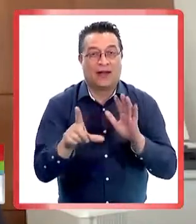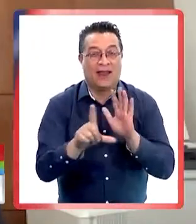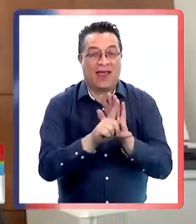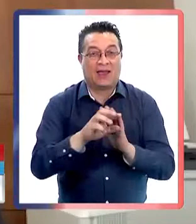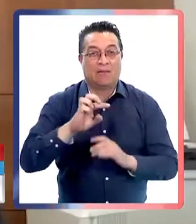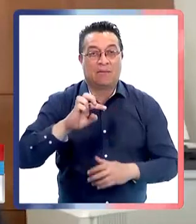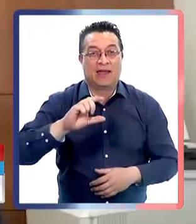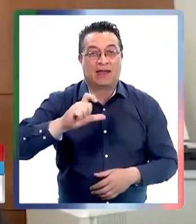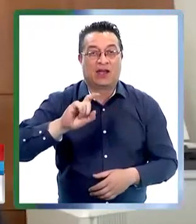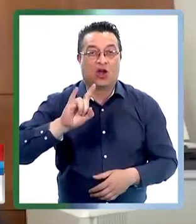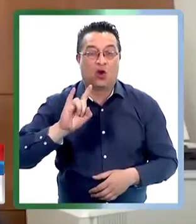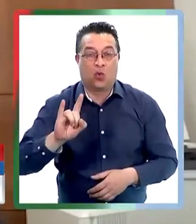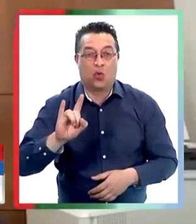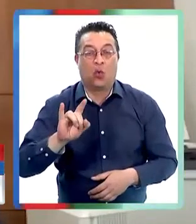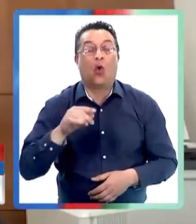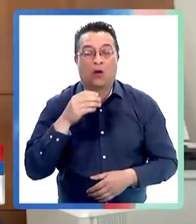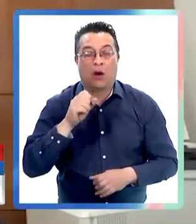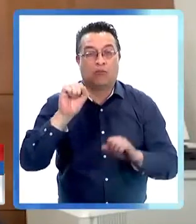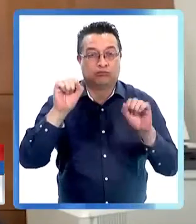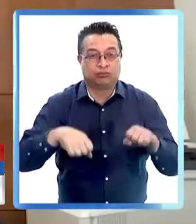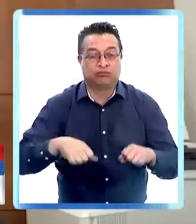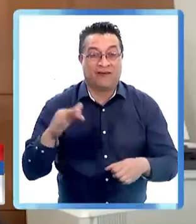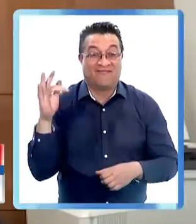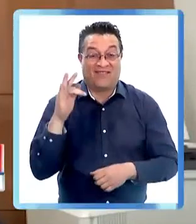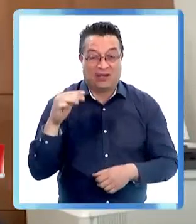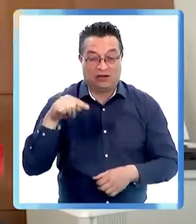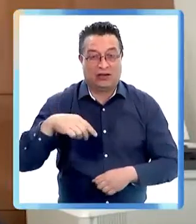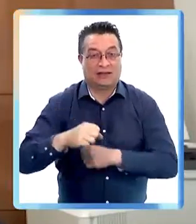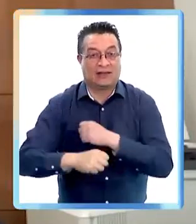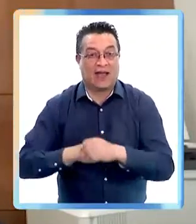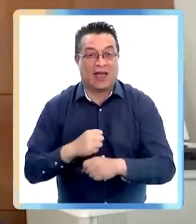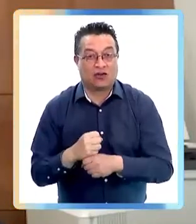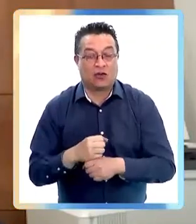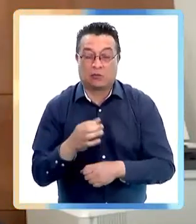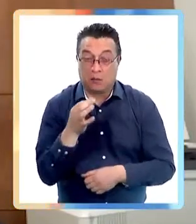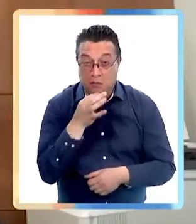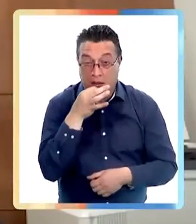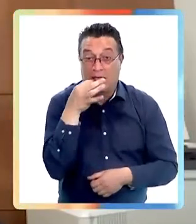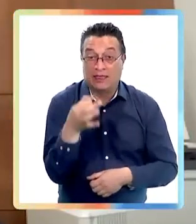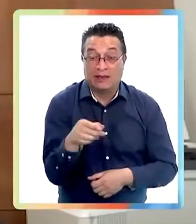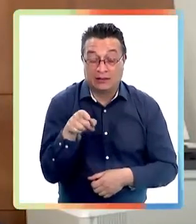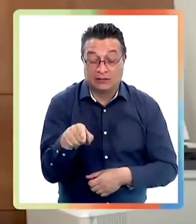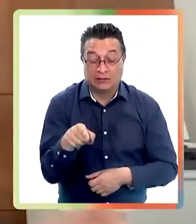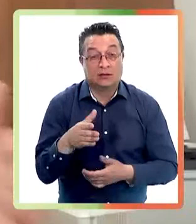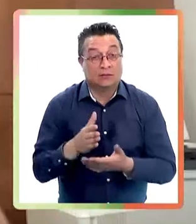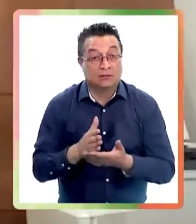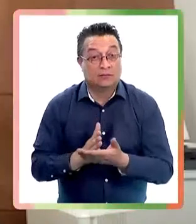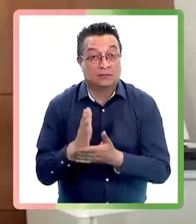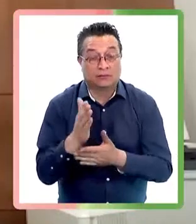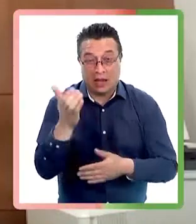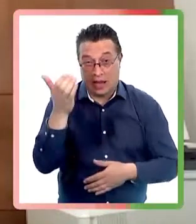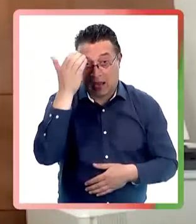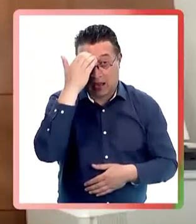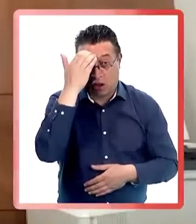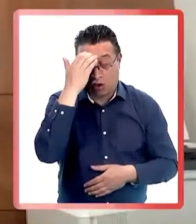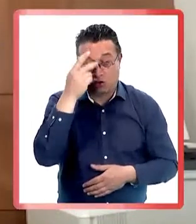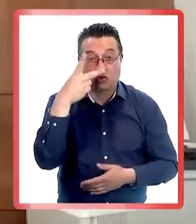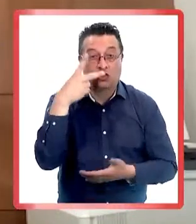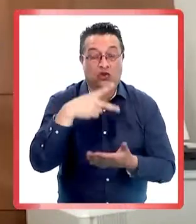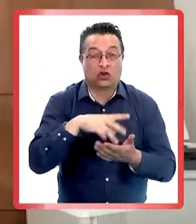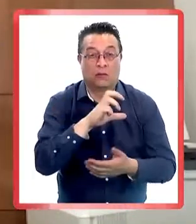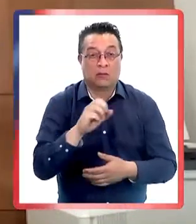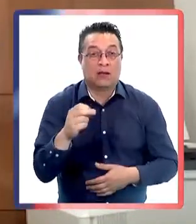ley de la PGU que se está implementando y que se aprobó en febrero de este año, establece que a partir de agosto del